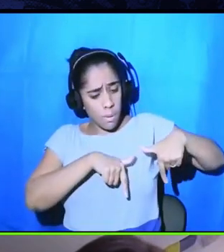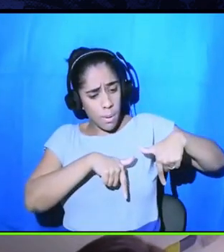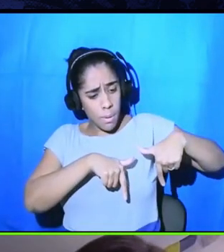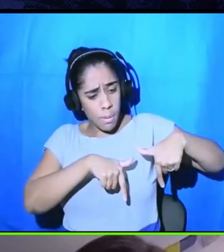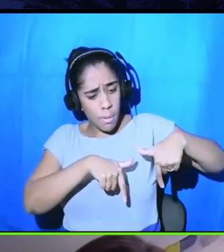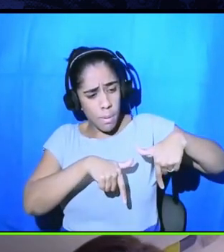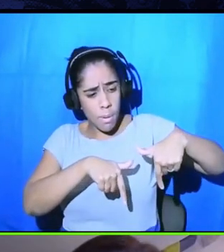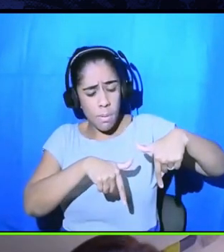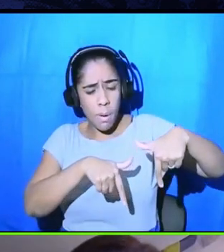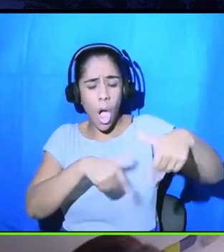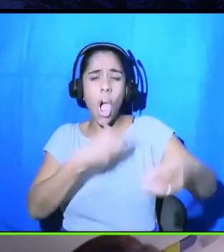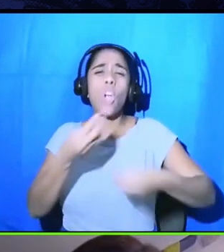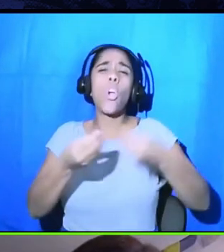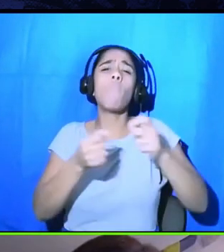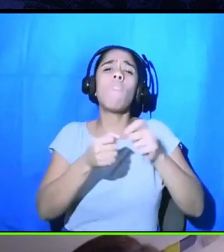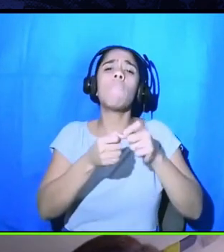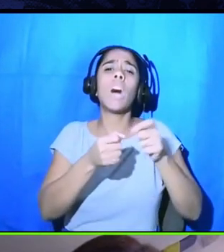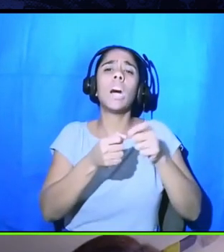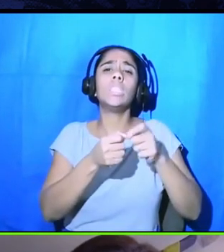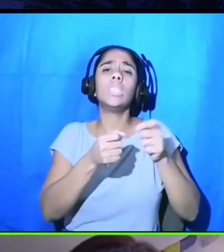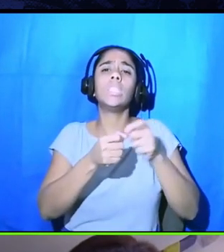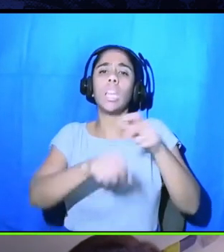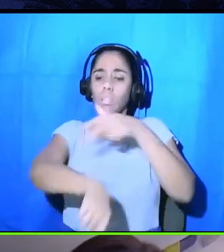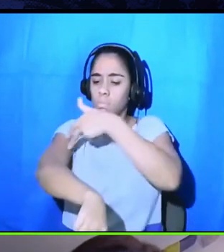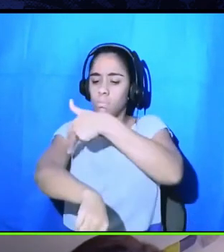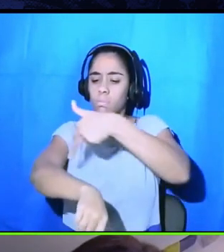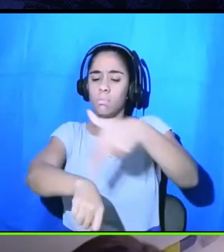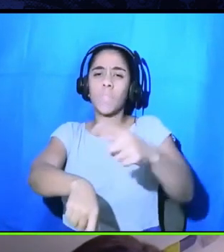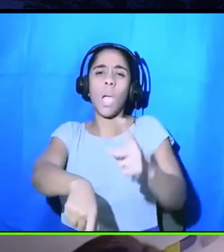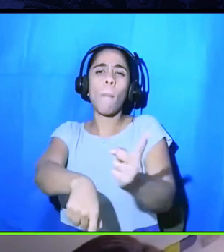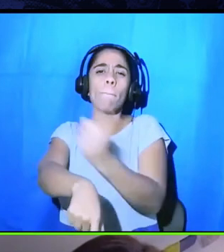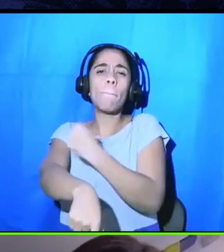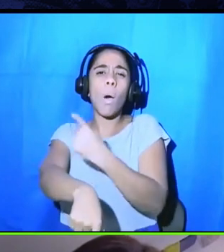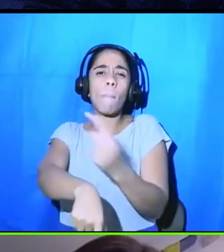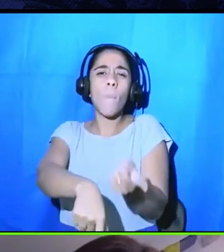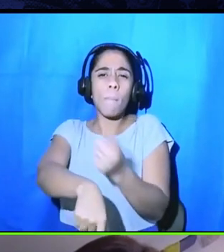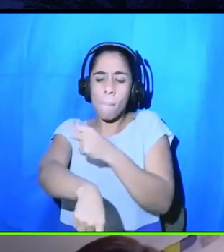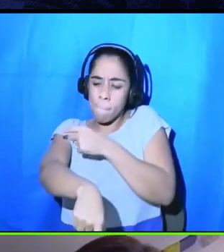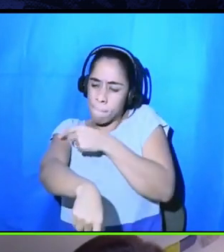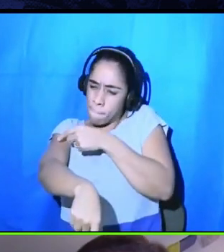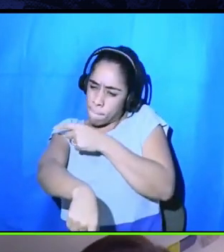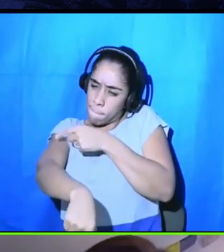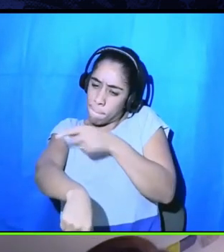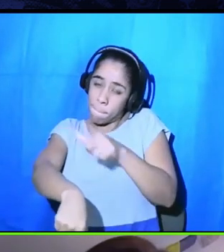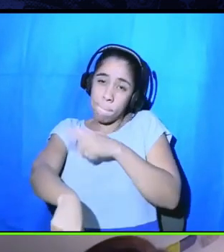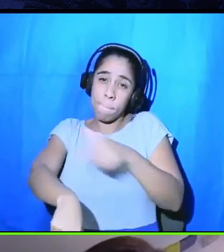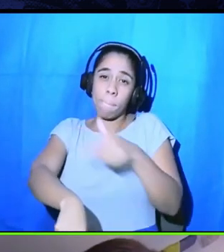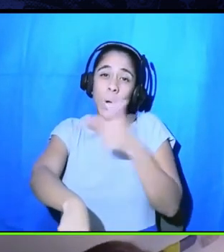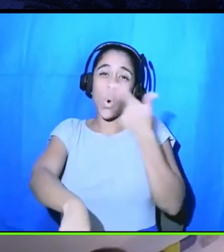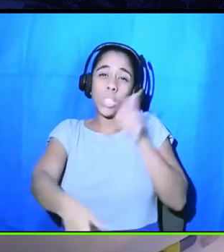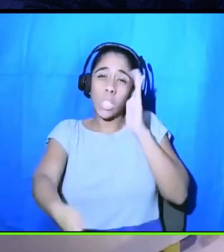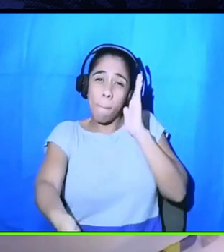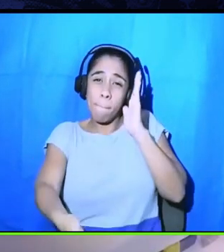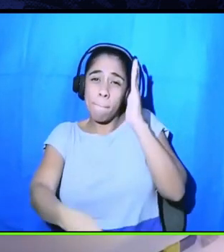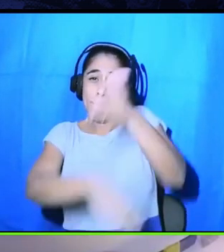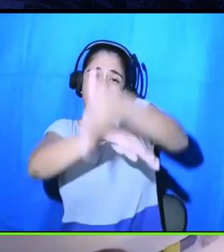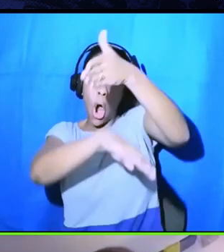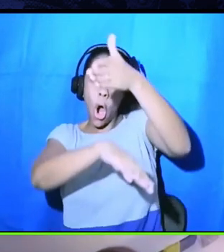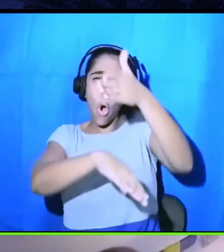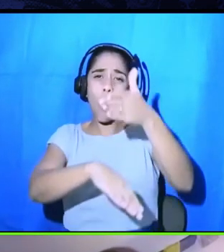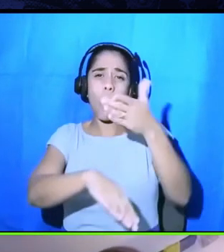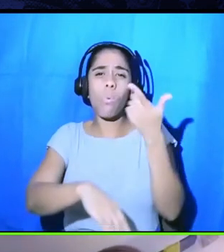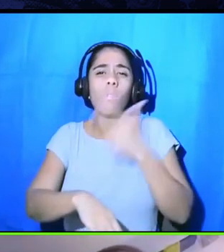múltiples caminos hay etapas o lo queremos todo de una porque hay cosas que yo creo que se van a poder